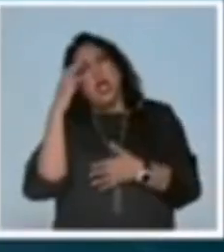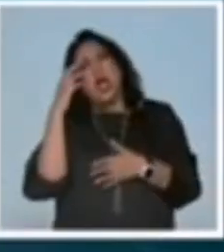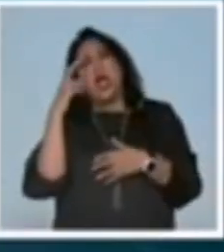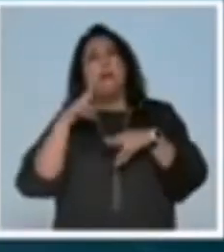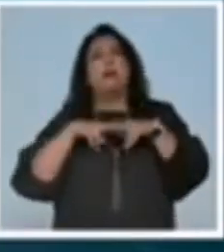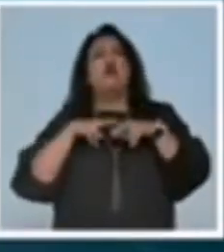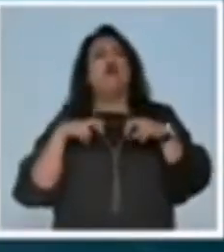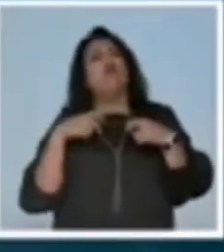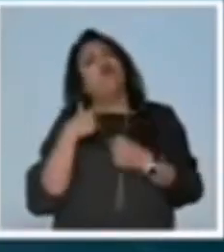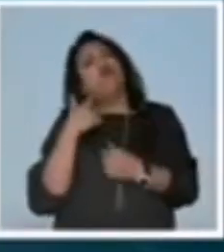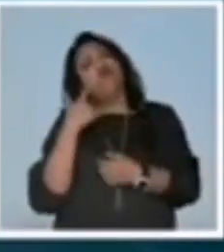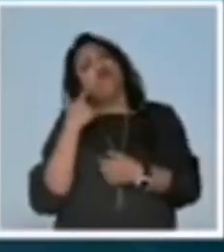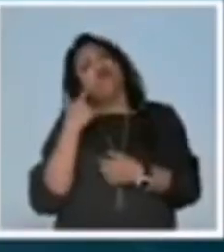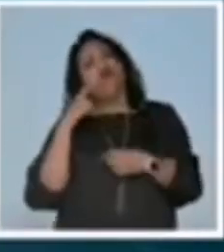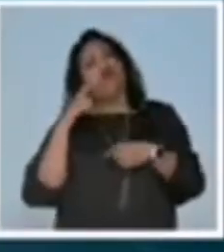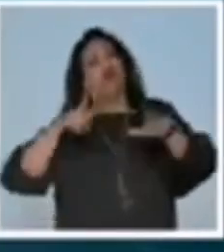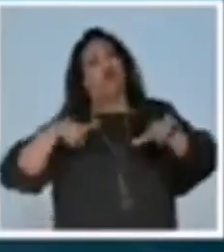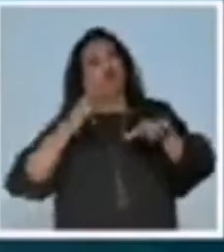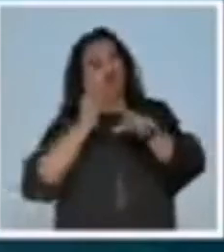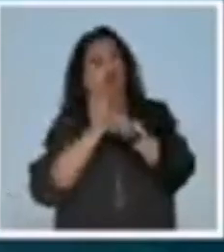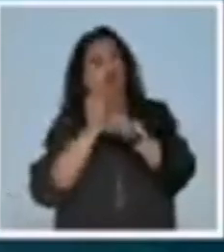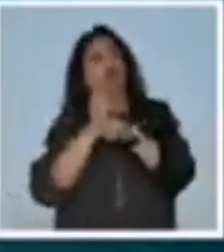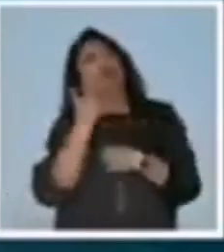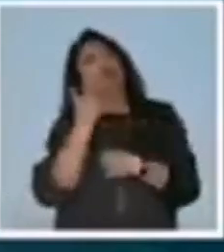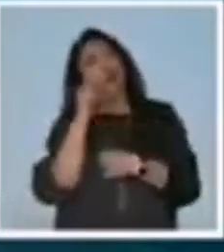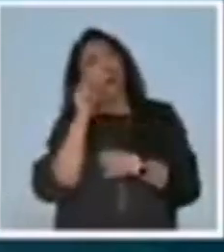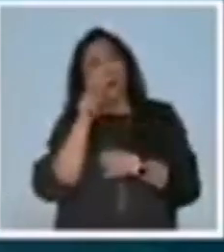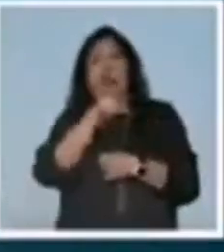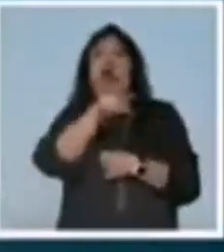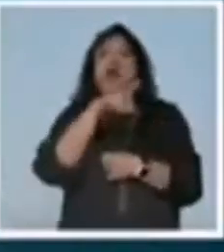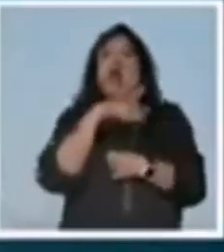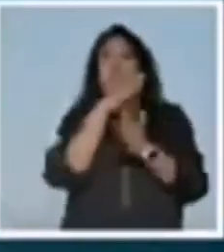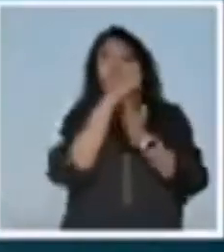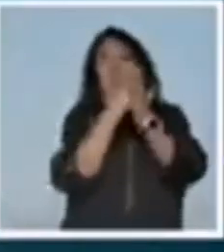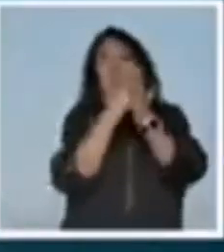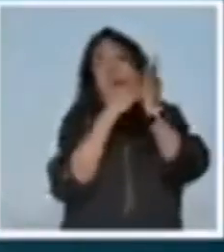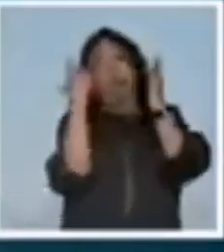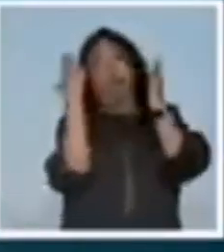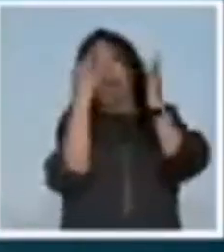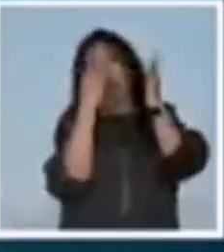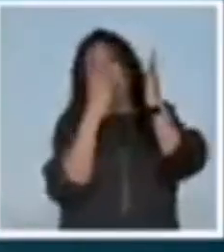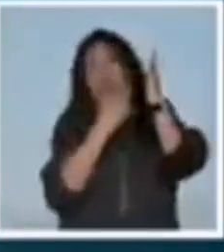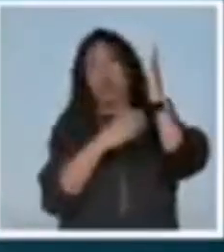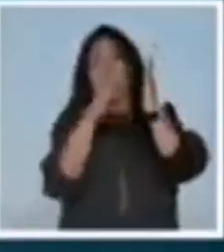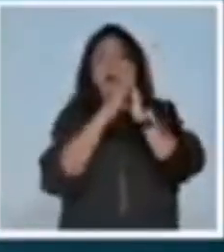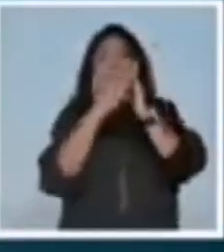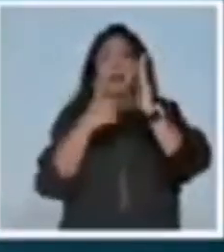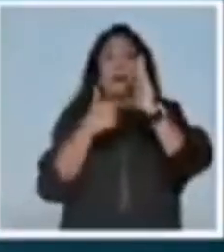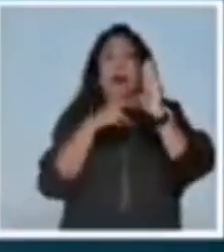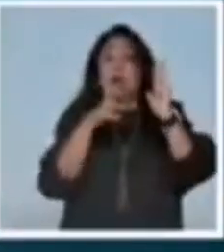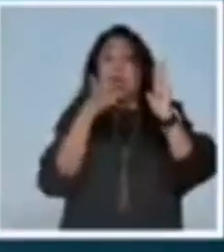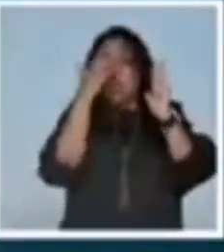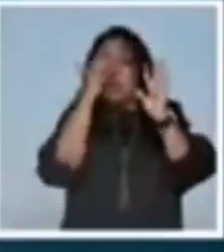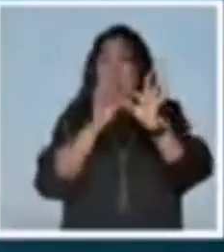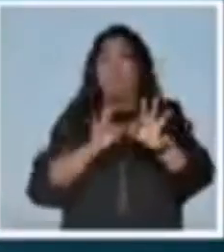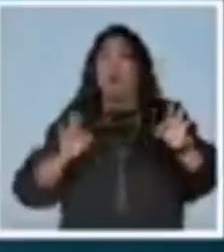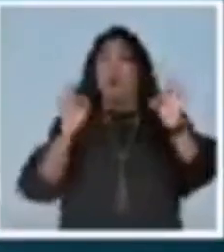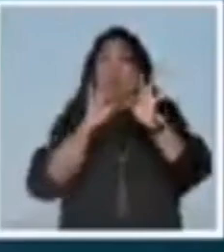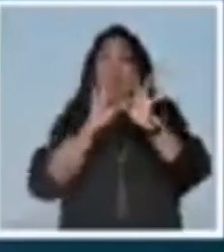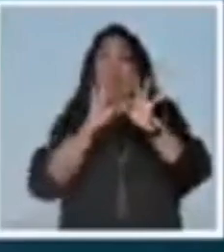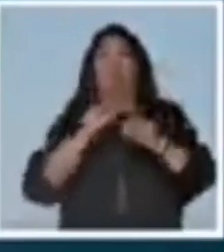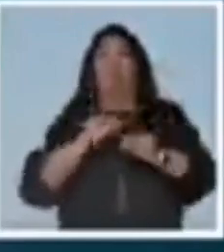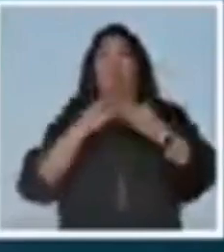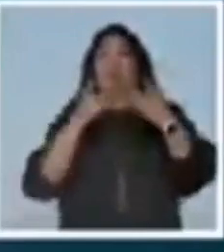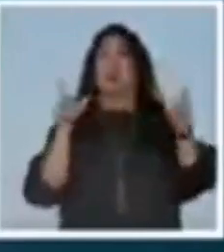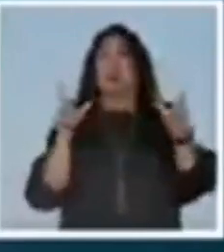sofá, en las plataformas. Además de tener un amplio acervo fotográfico, el libro reconoce la importancia que tuvo